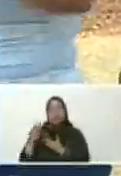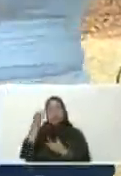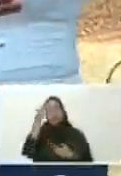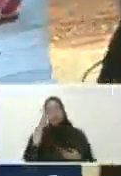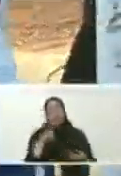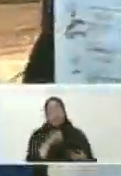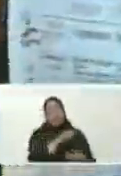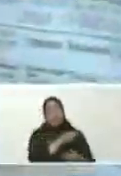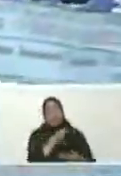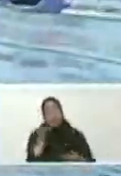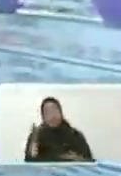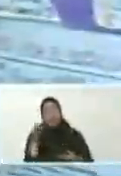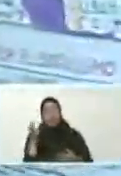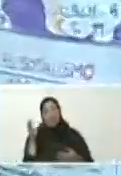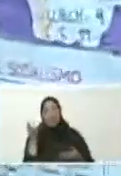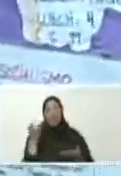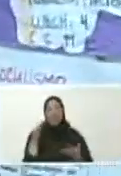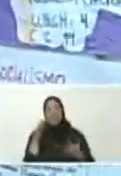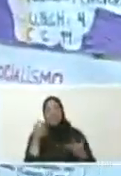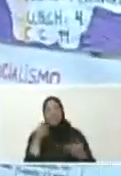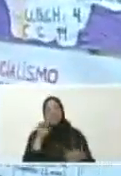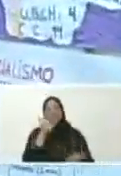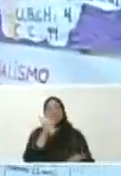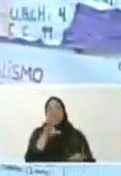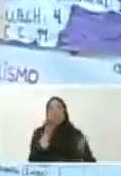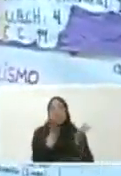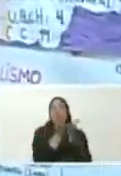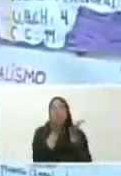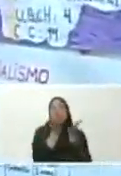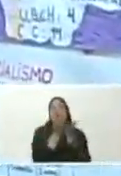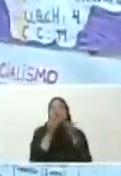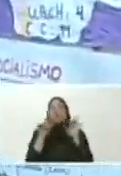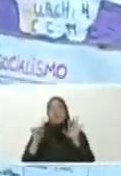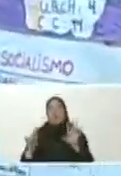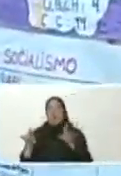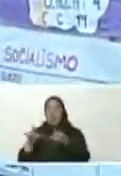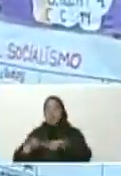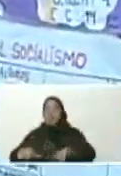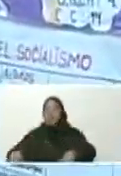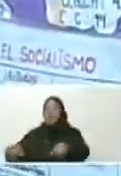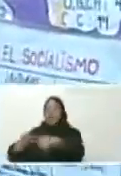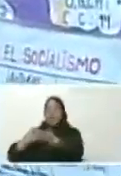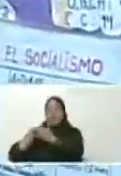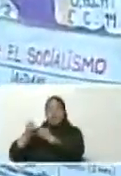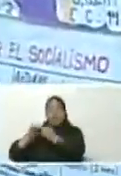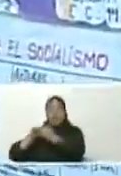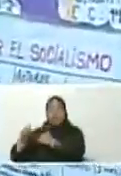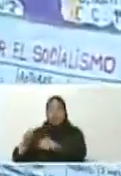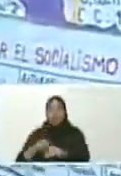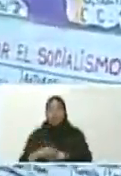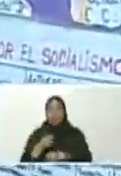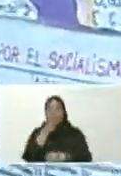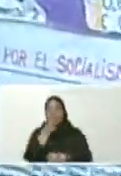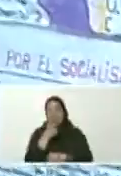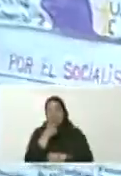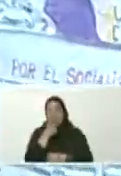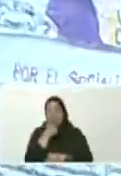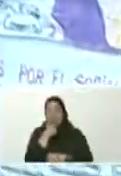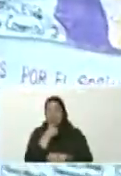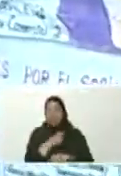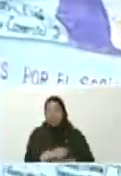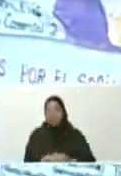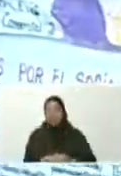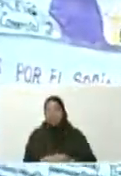con aproximadamente 5 escuelas, 6 canchas ya rehabilitadas. Correcto.